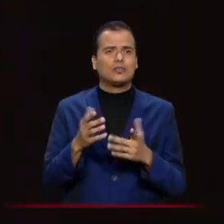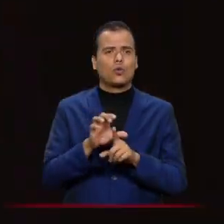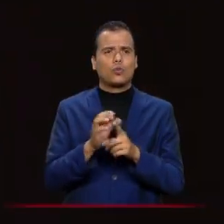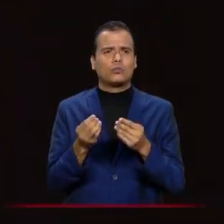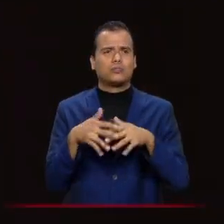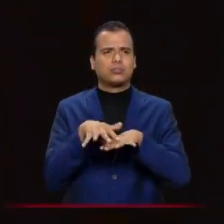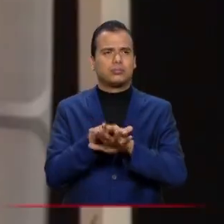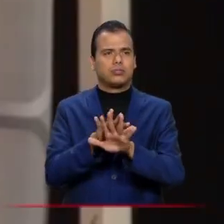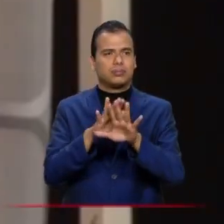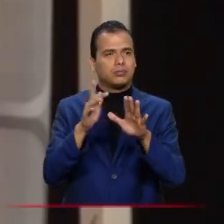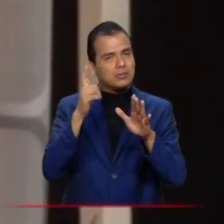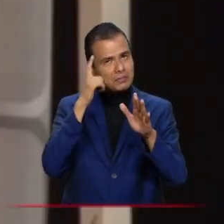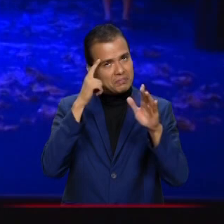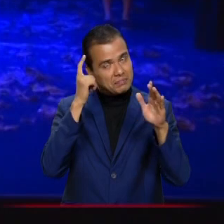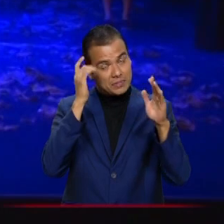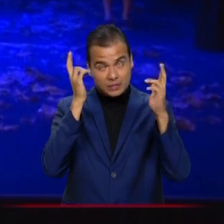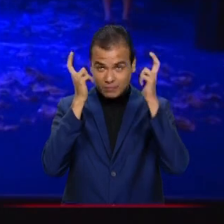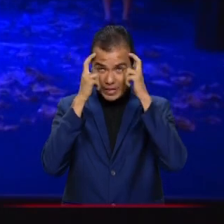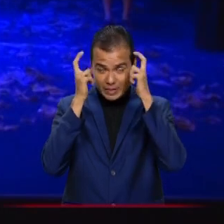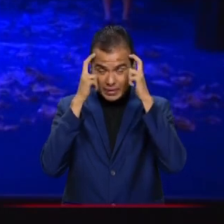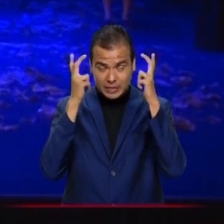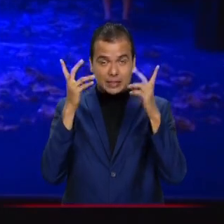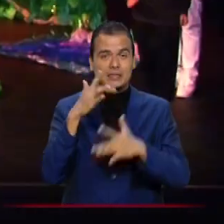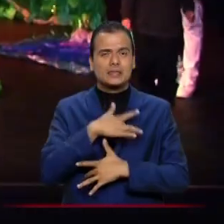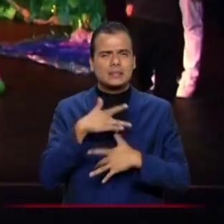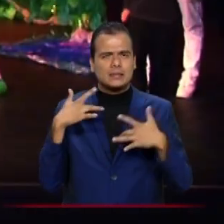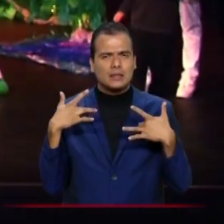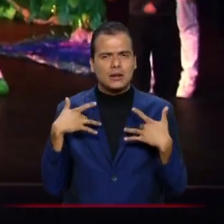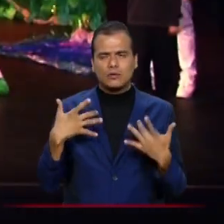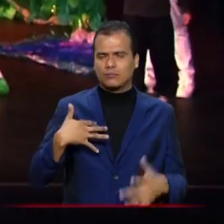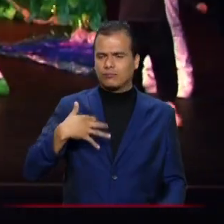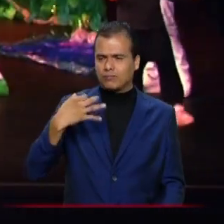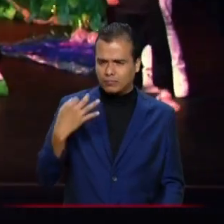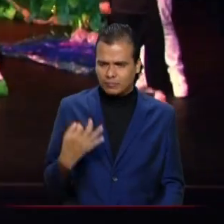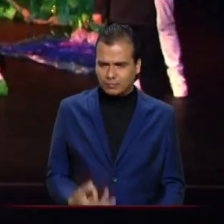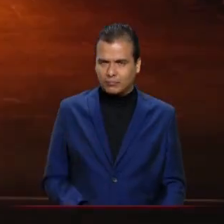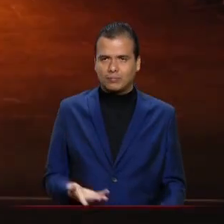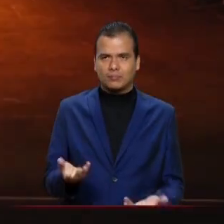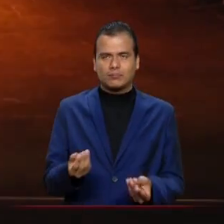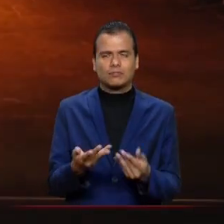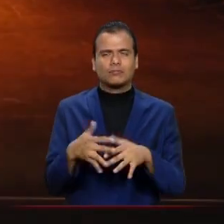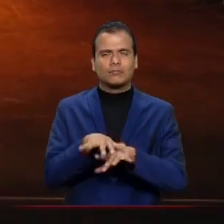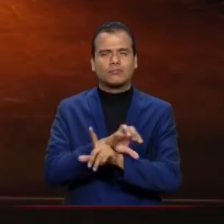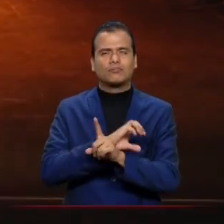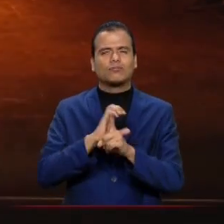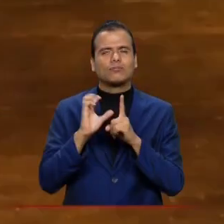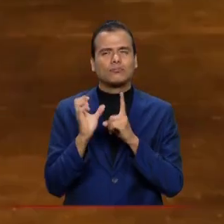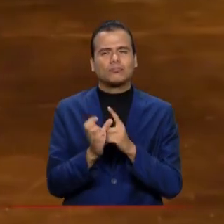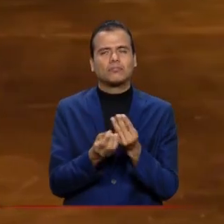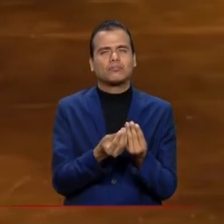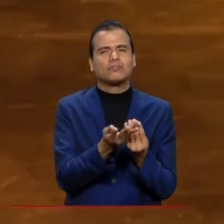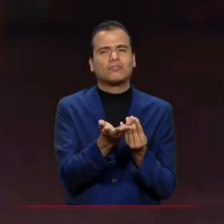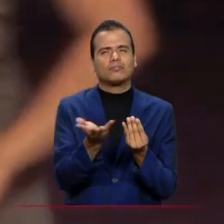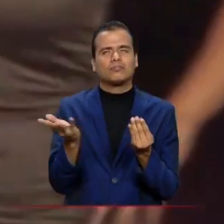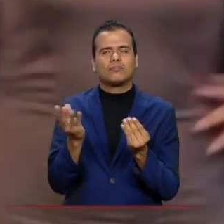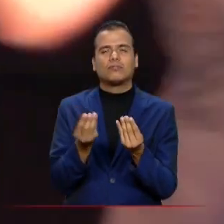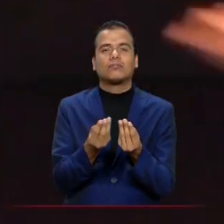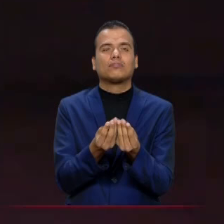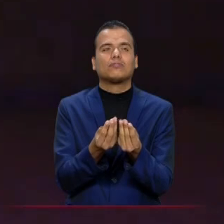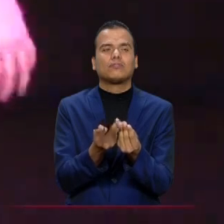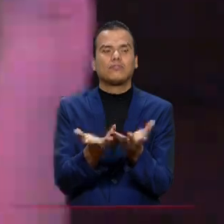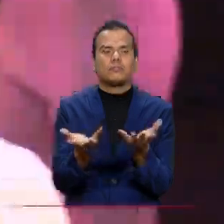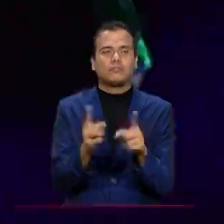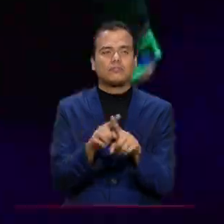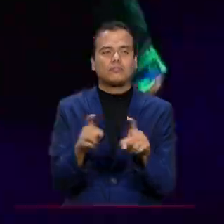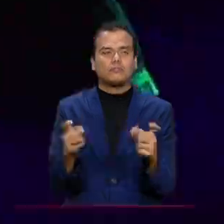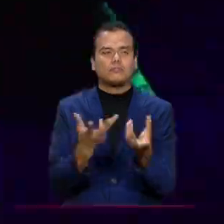interculturalidad, salud mental, cultura ciudadana, multiculturalismo, ambientalismo, poblaciones diversas, ciencia, comedias, filosofía,